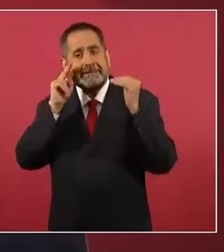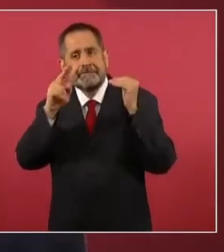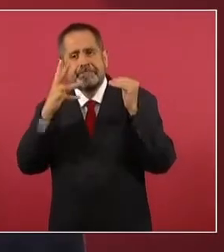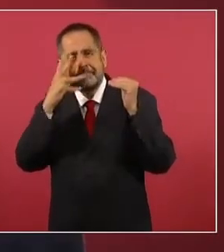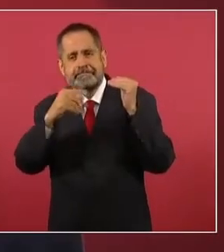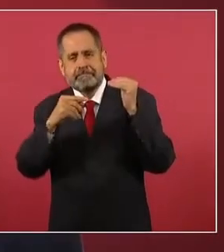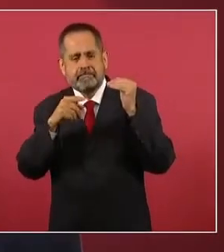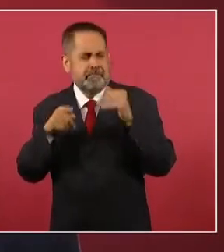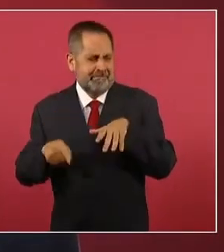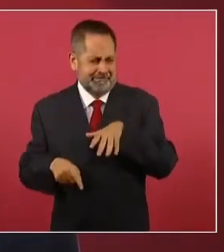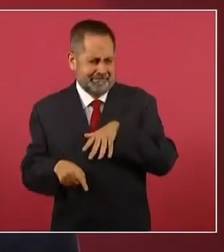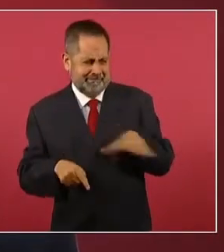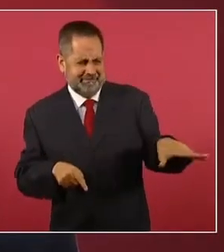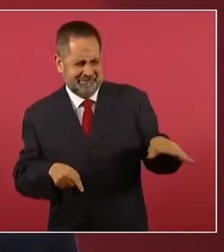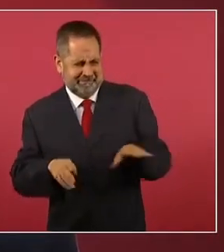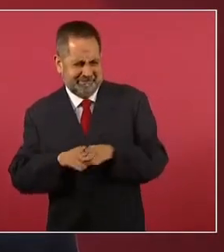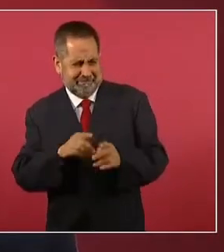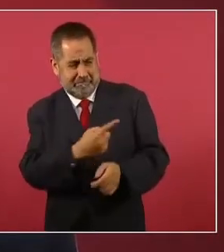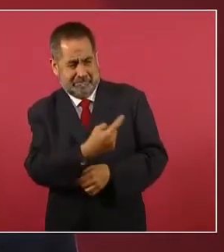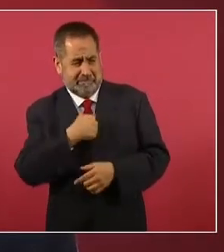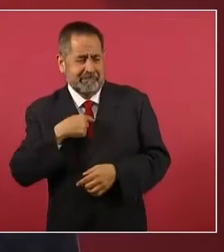no se dejó.